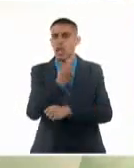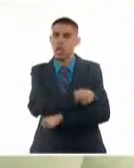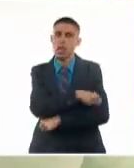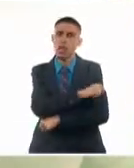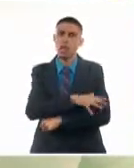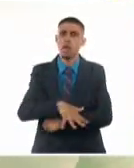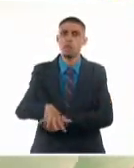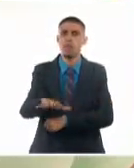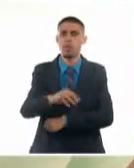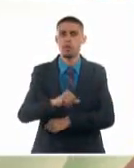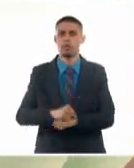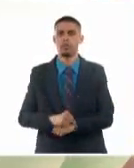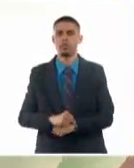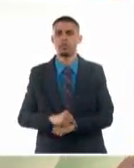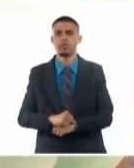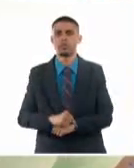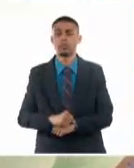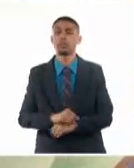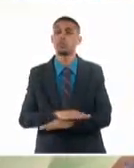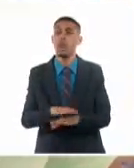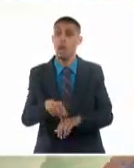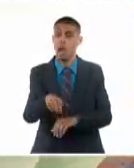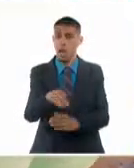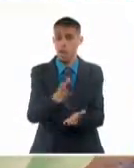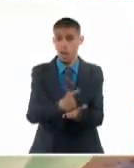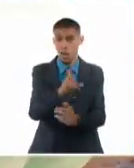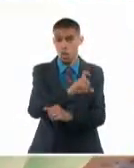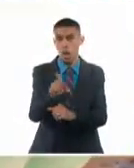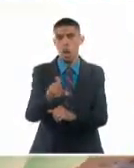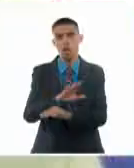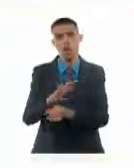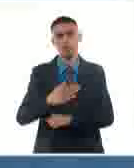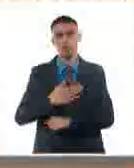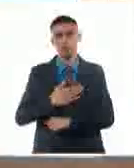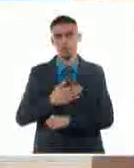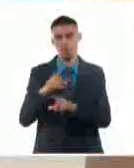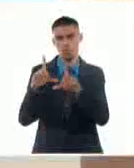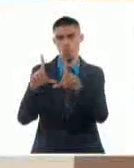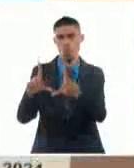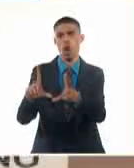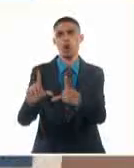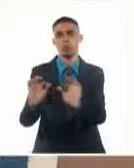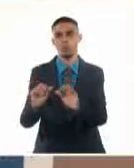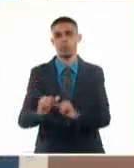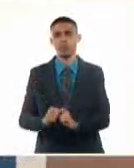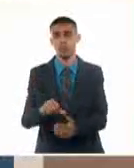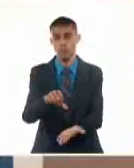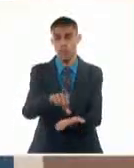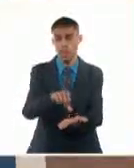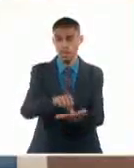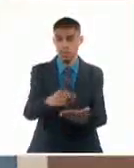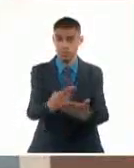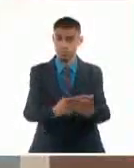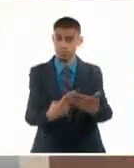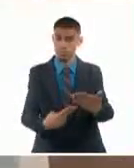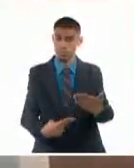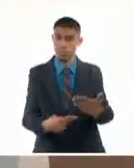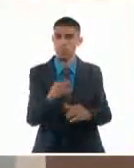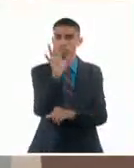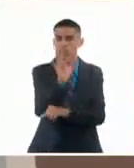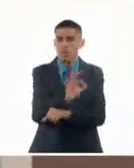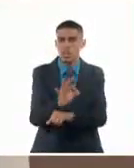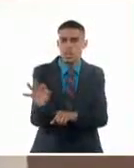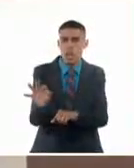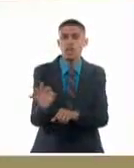y ahora la escuela pues se queda con este mural hermoso. En el Centro de Artes Plásticas y Diseño de la ciudad